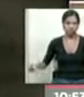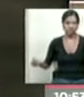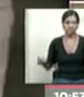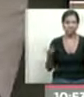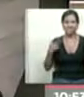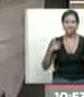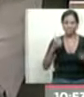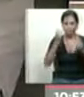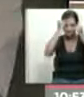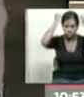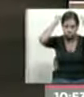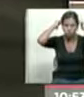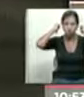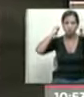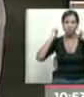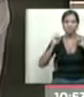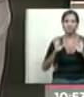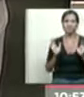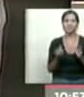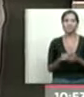esterilidad de mi cuero cabelludo.